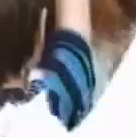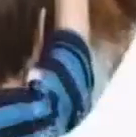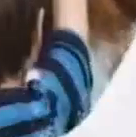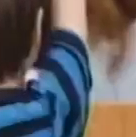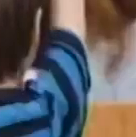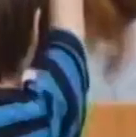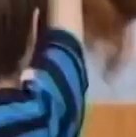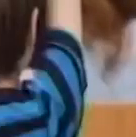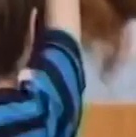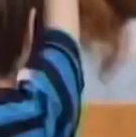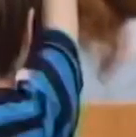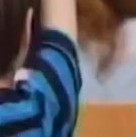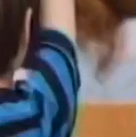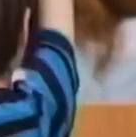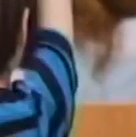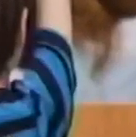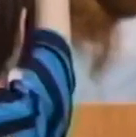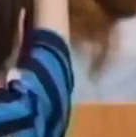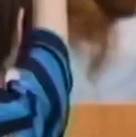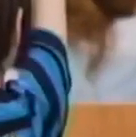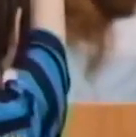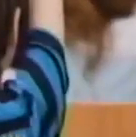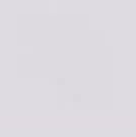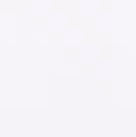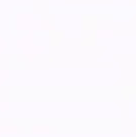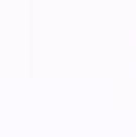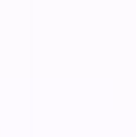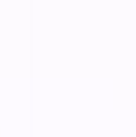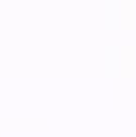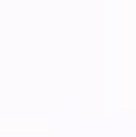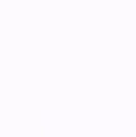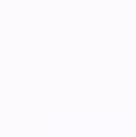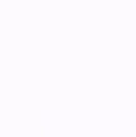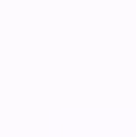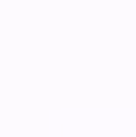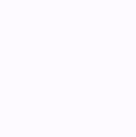A continuación, Matemática, quinto bachillerato.